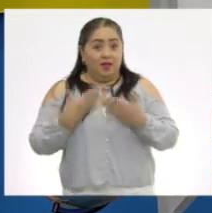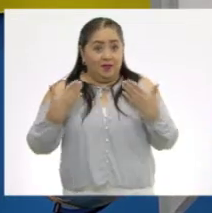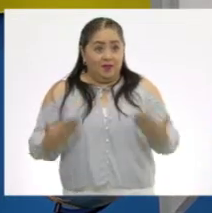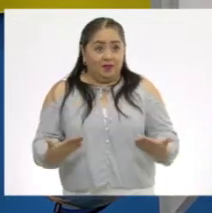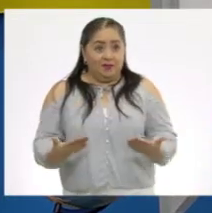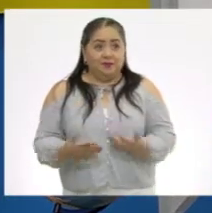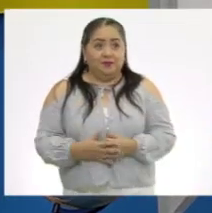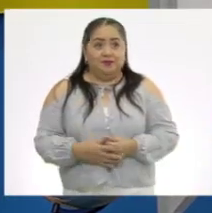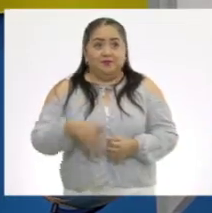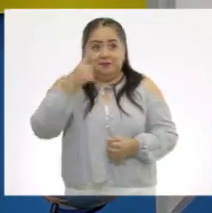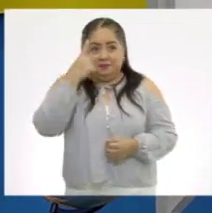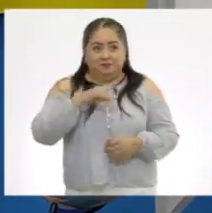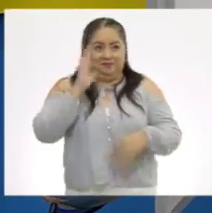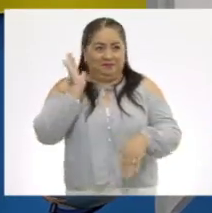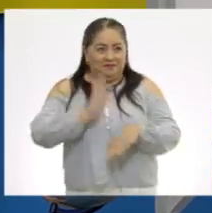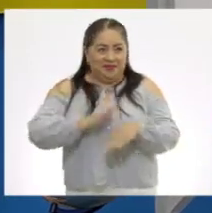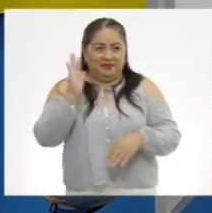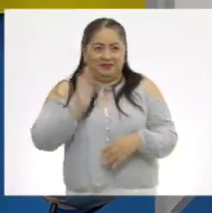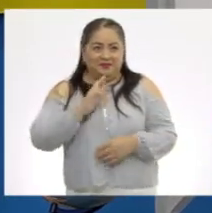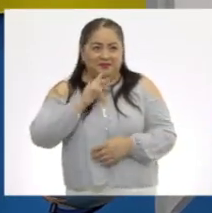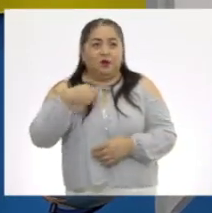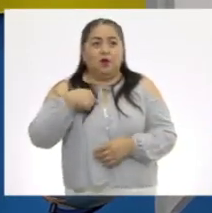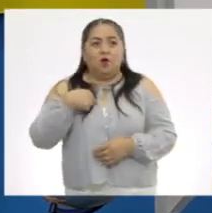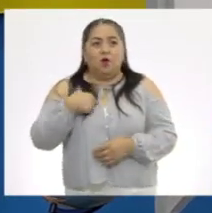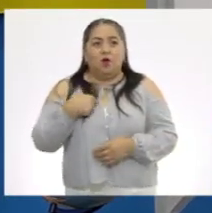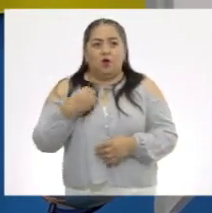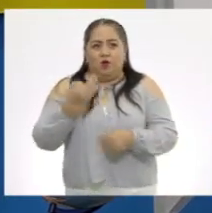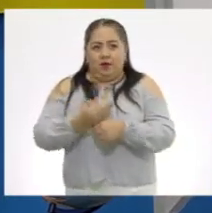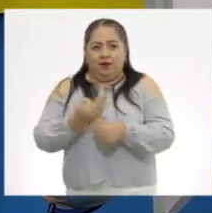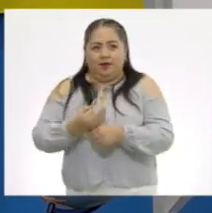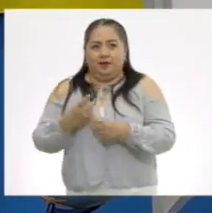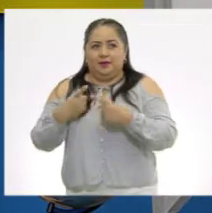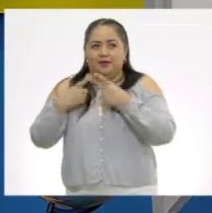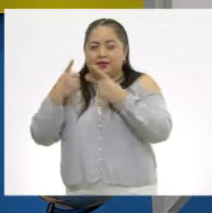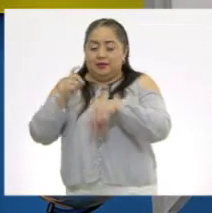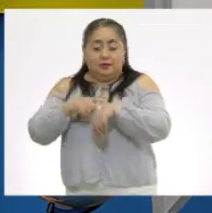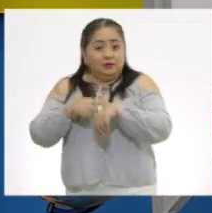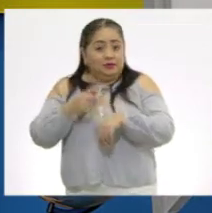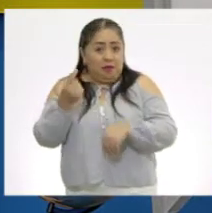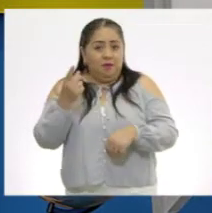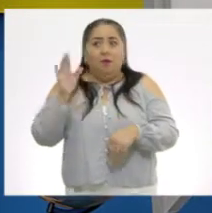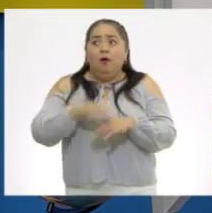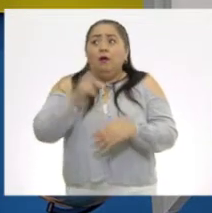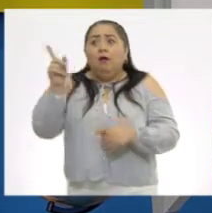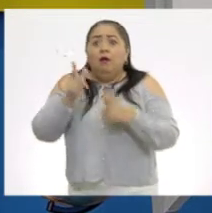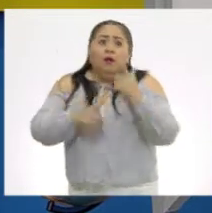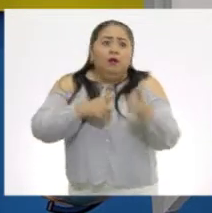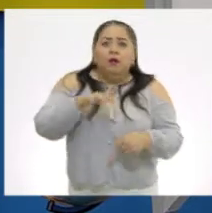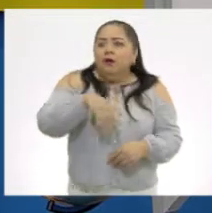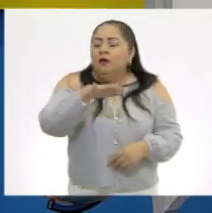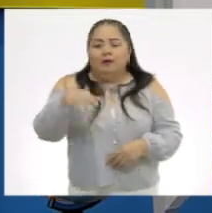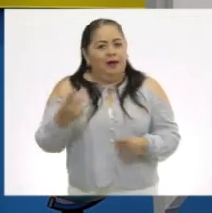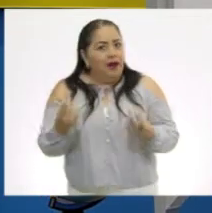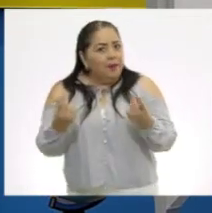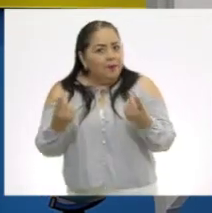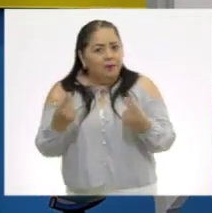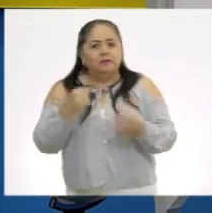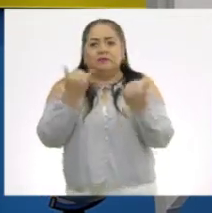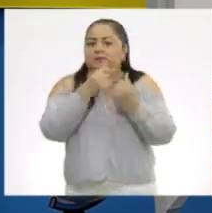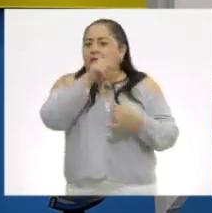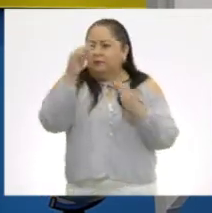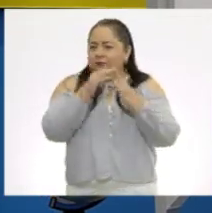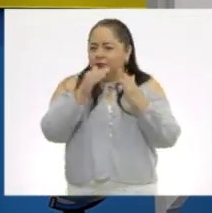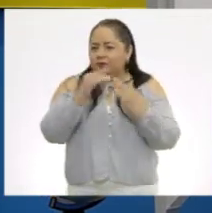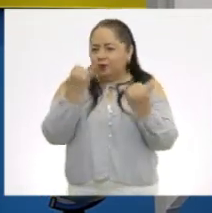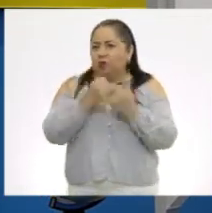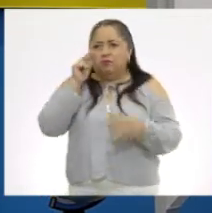Ahora, para hacerlo más emocionante, te voy a dar menos tiempo porque te estás tardando en encontrar el número. Allá en casa creo que